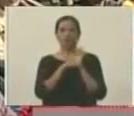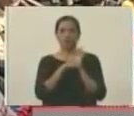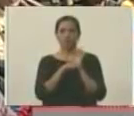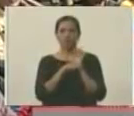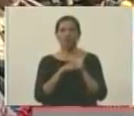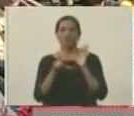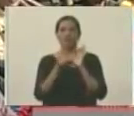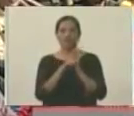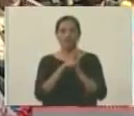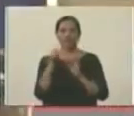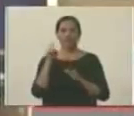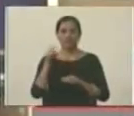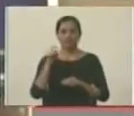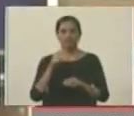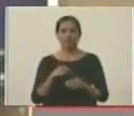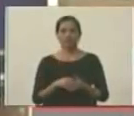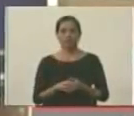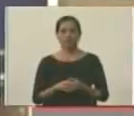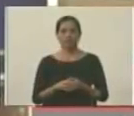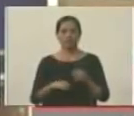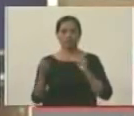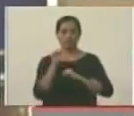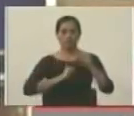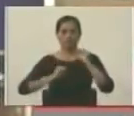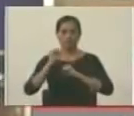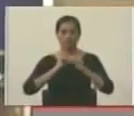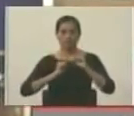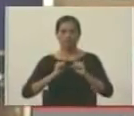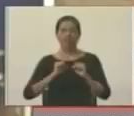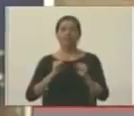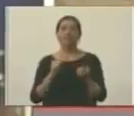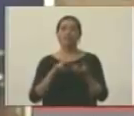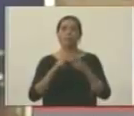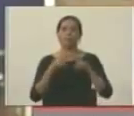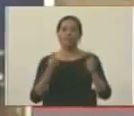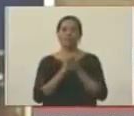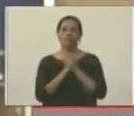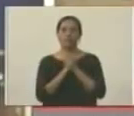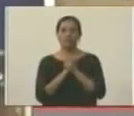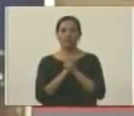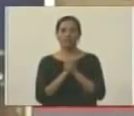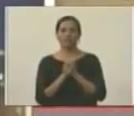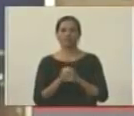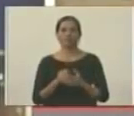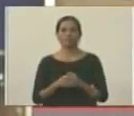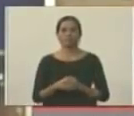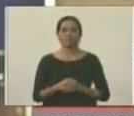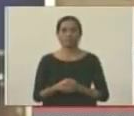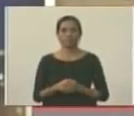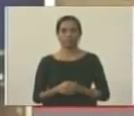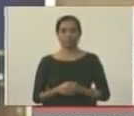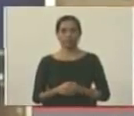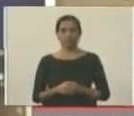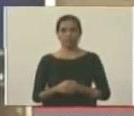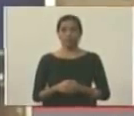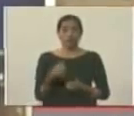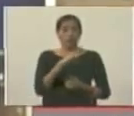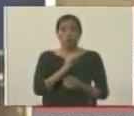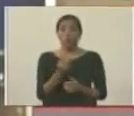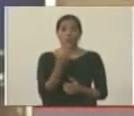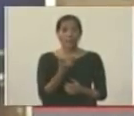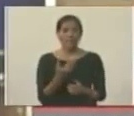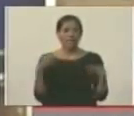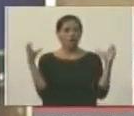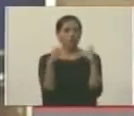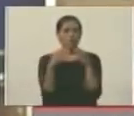legal y es necesario defender la paz y la solidaridad en la esquina. No permitir que grupos